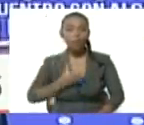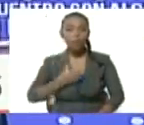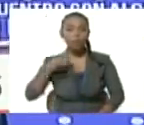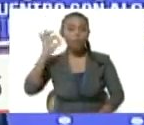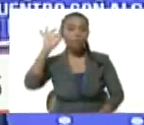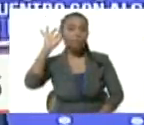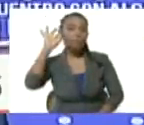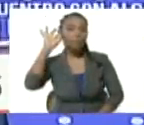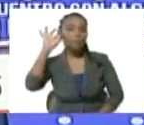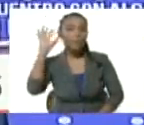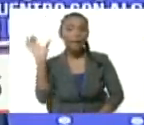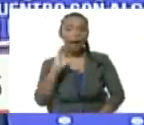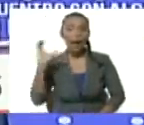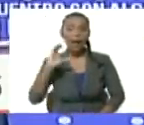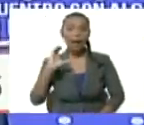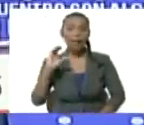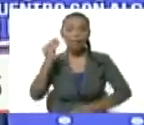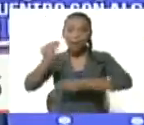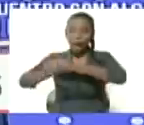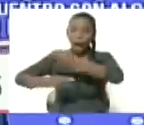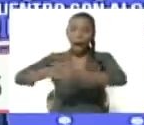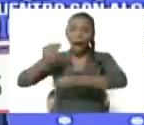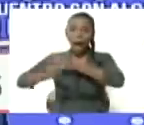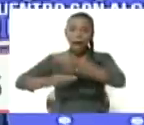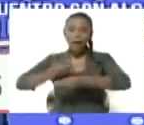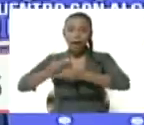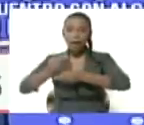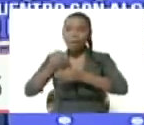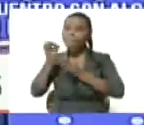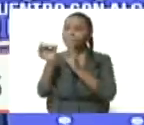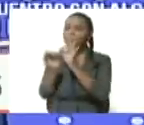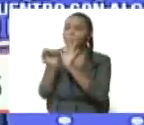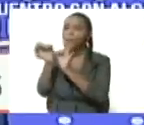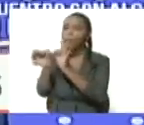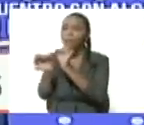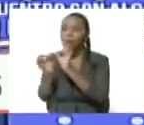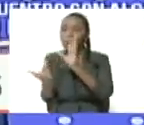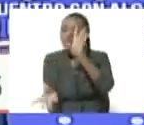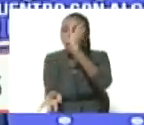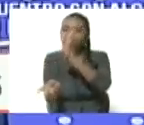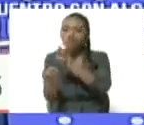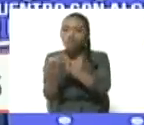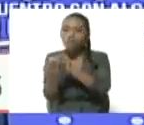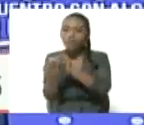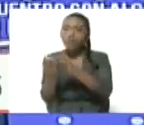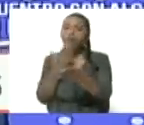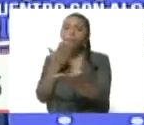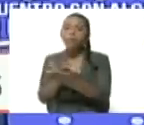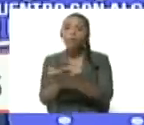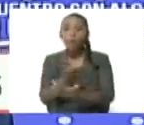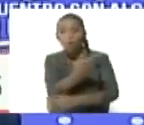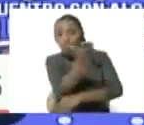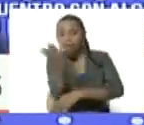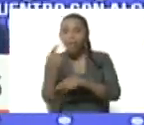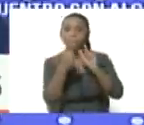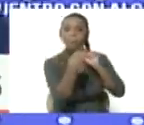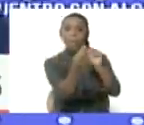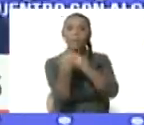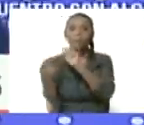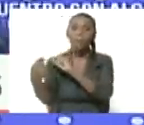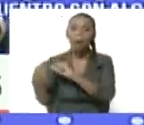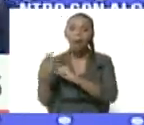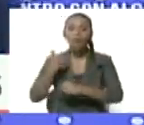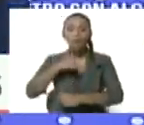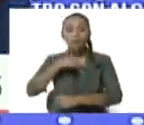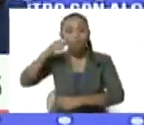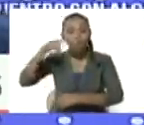Caracas, para que haga una introducción, una síntesis de las propuestas que ustedes han debatido y nuestro pueblo